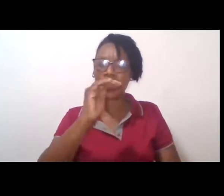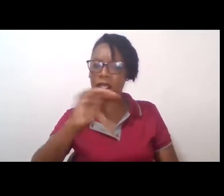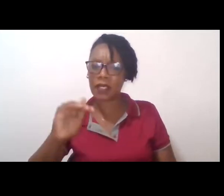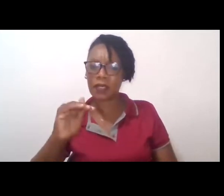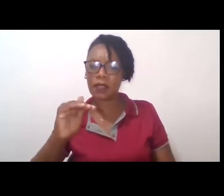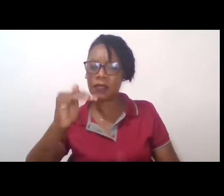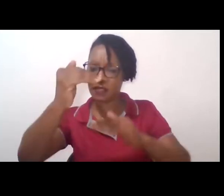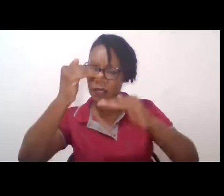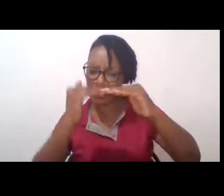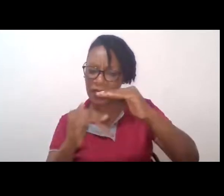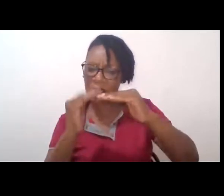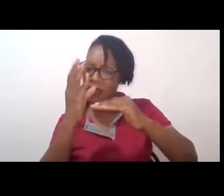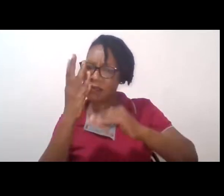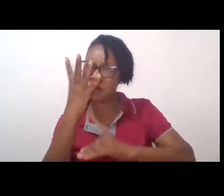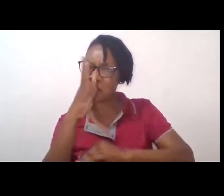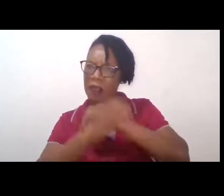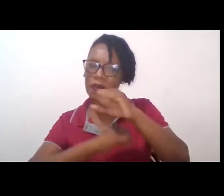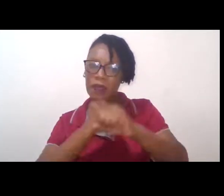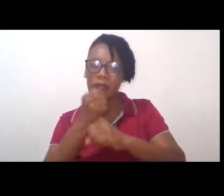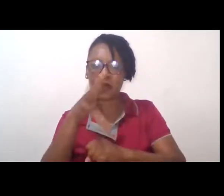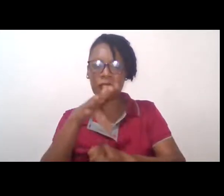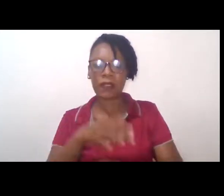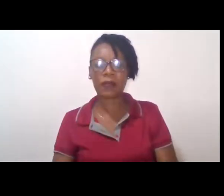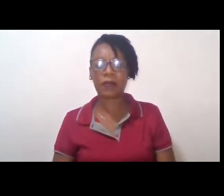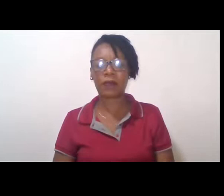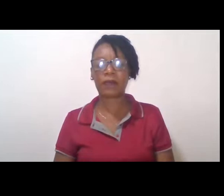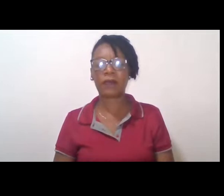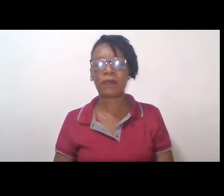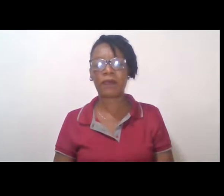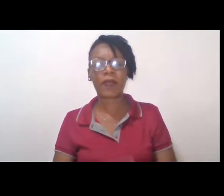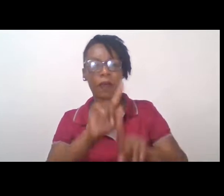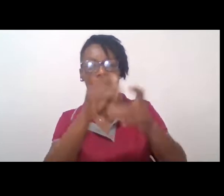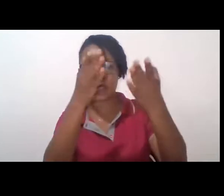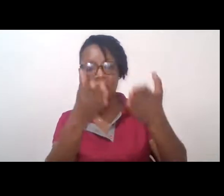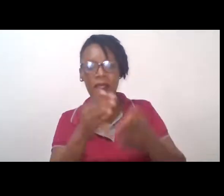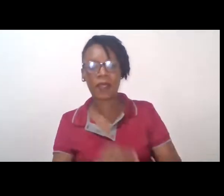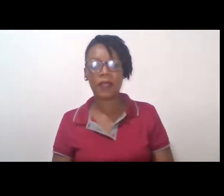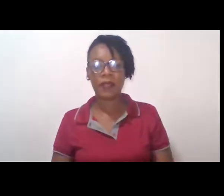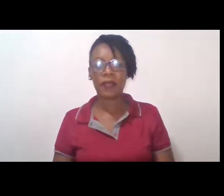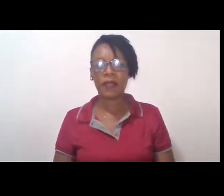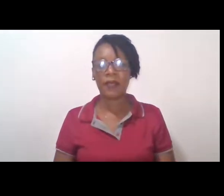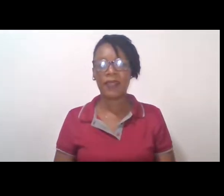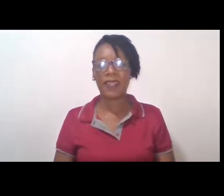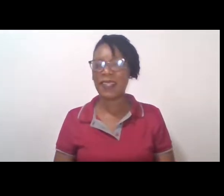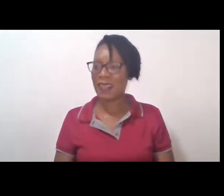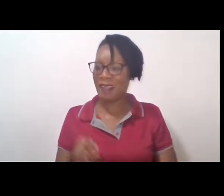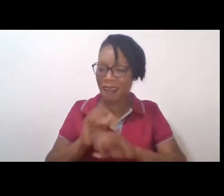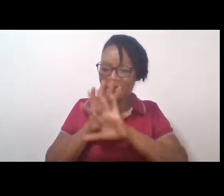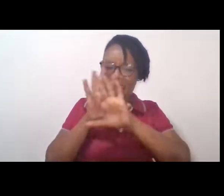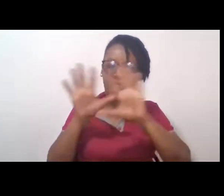nos dice la profesora Catalina. Una pregunta muy buena. Te escuchamos. Claro que